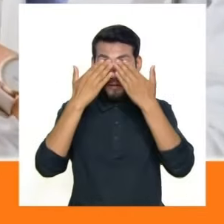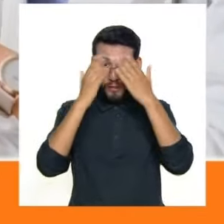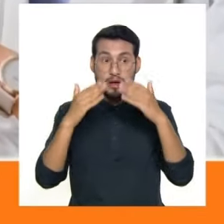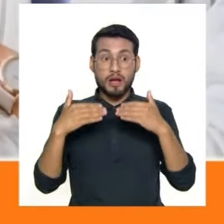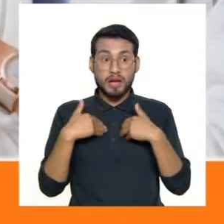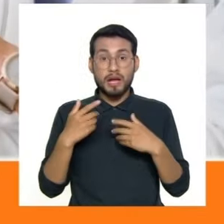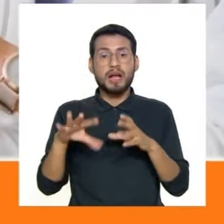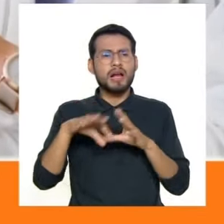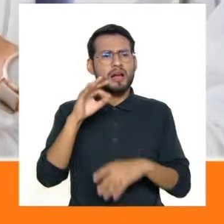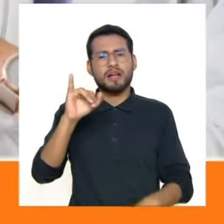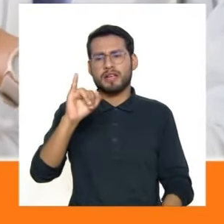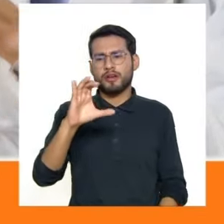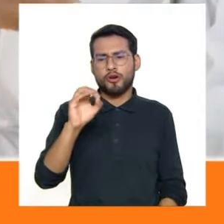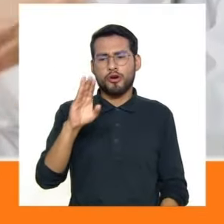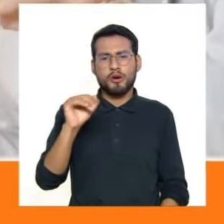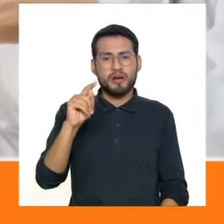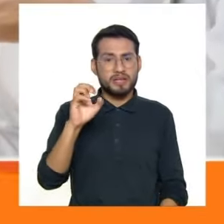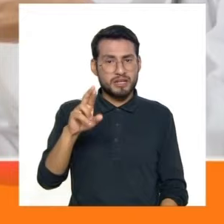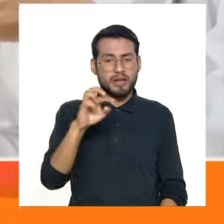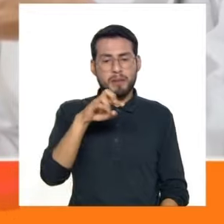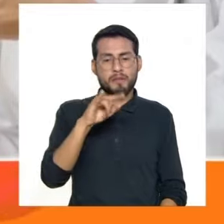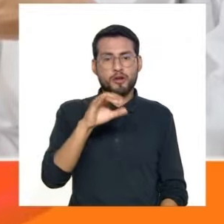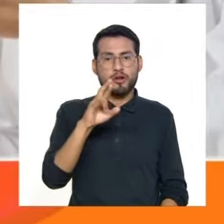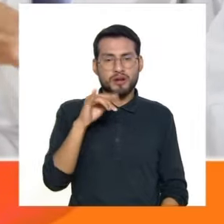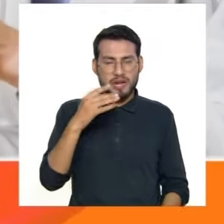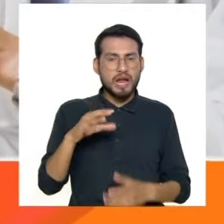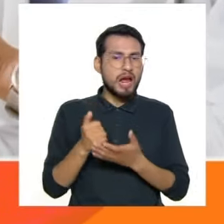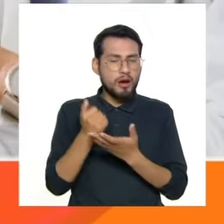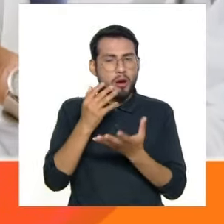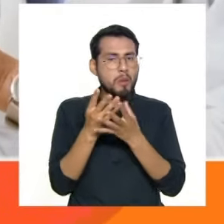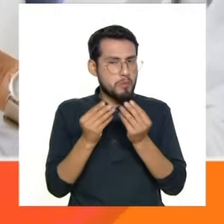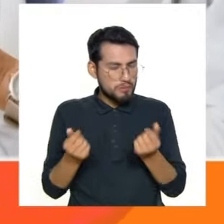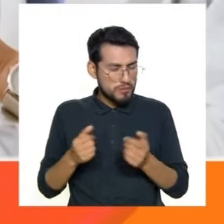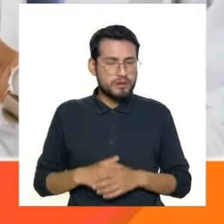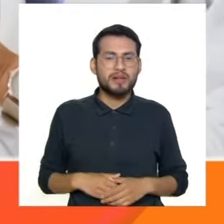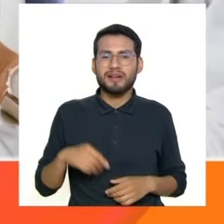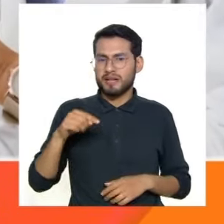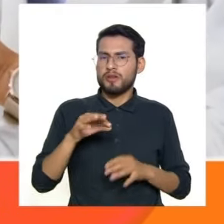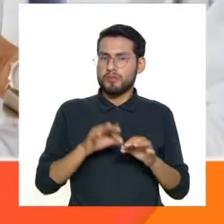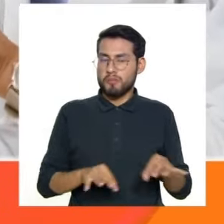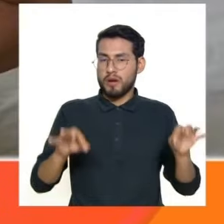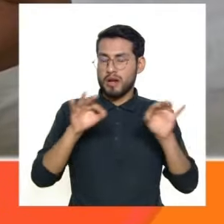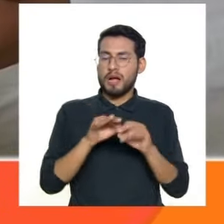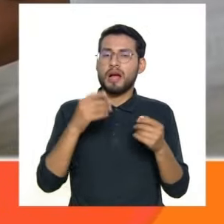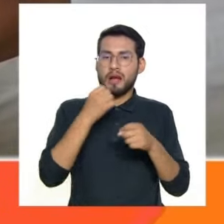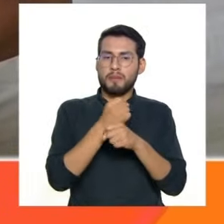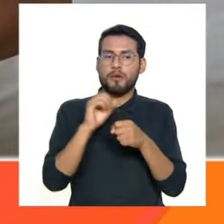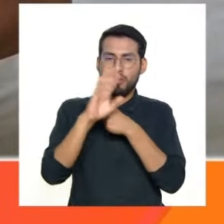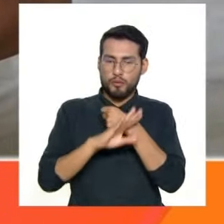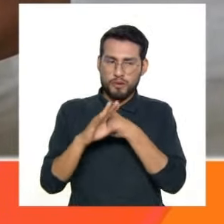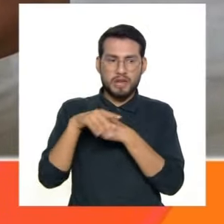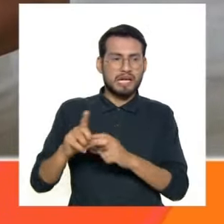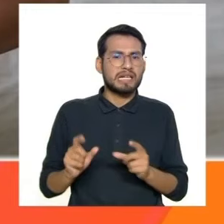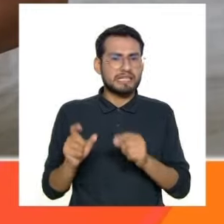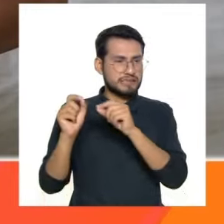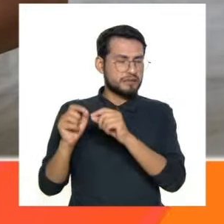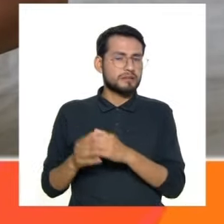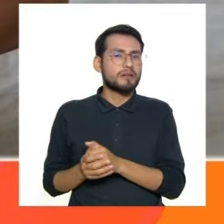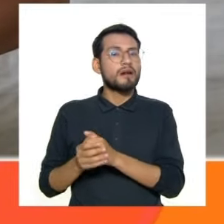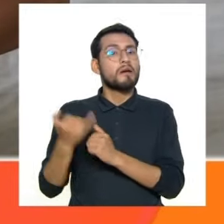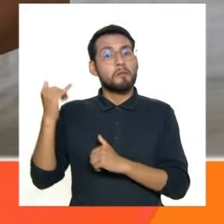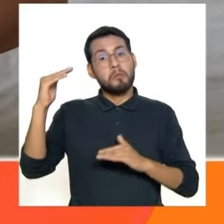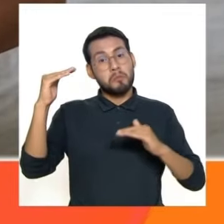existe un germen que se llama helicobacter pilori y se trata y entonces eso era un factor muy importante en la causa del cáncer de estómago pero ahora ha